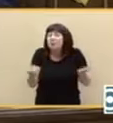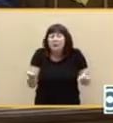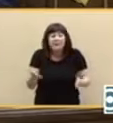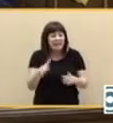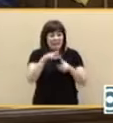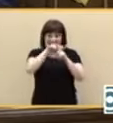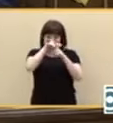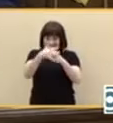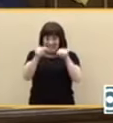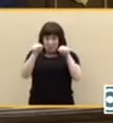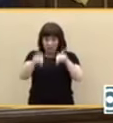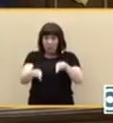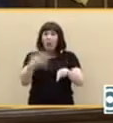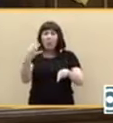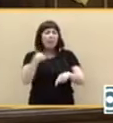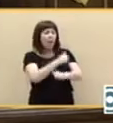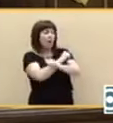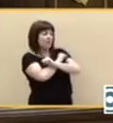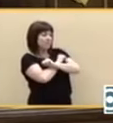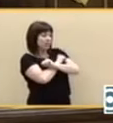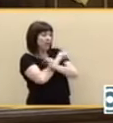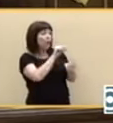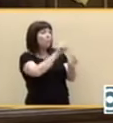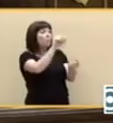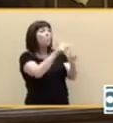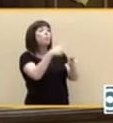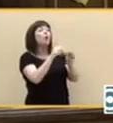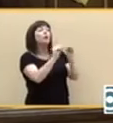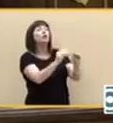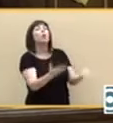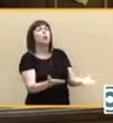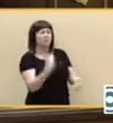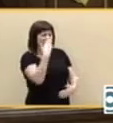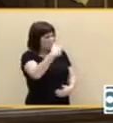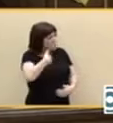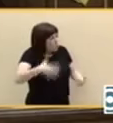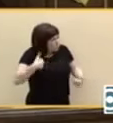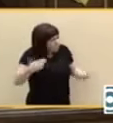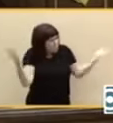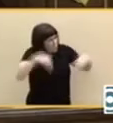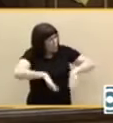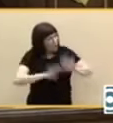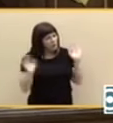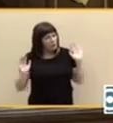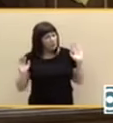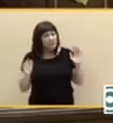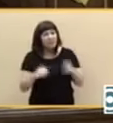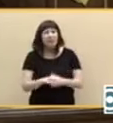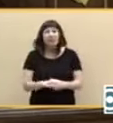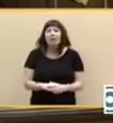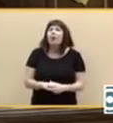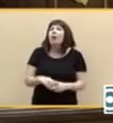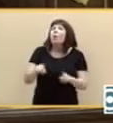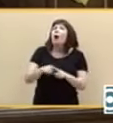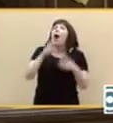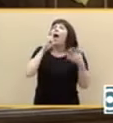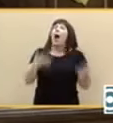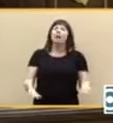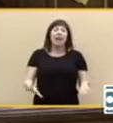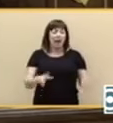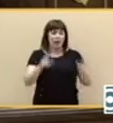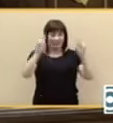nivel, señor presidente, créame, esto no me alegra, usted por esto no pasará como un buen presidente a la historia